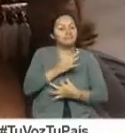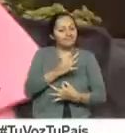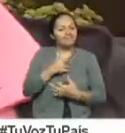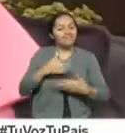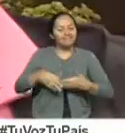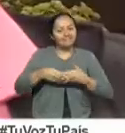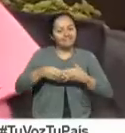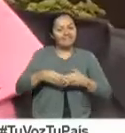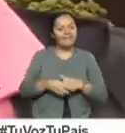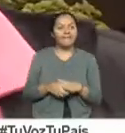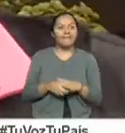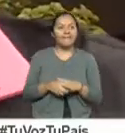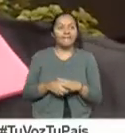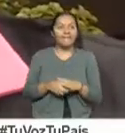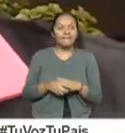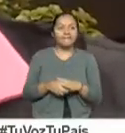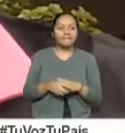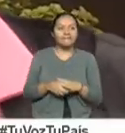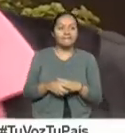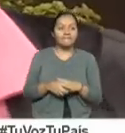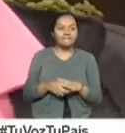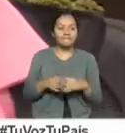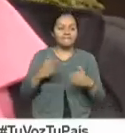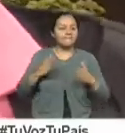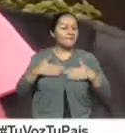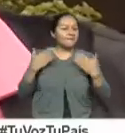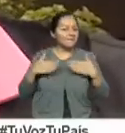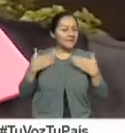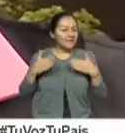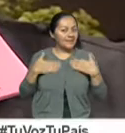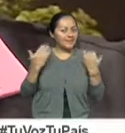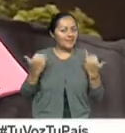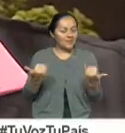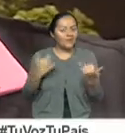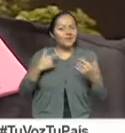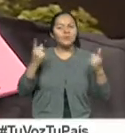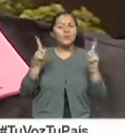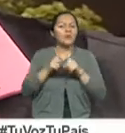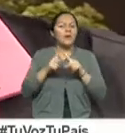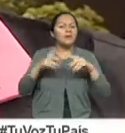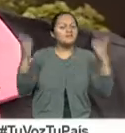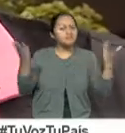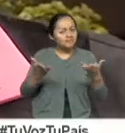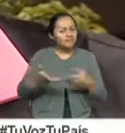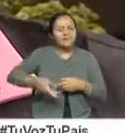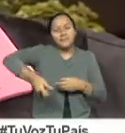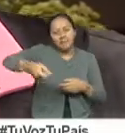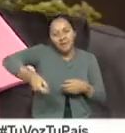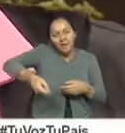excepcional. Que estoy muy contenta y feliz que nos recibe, que nos da la mano,